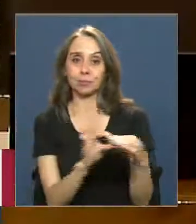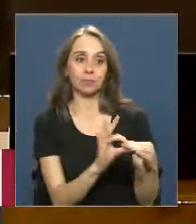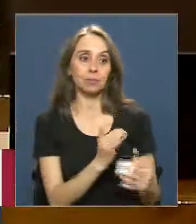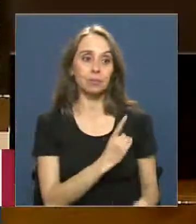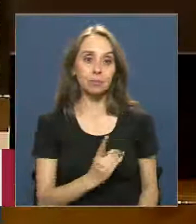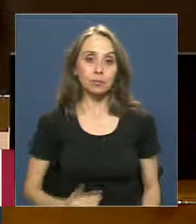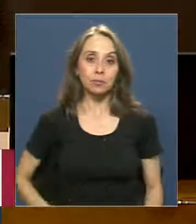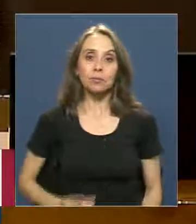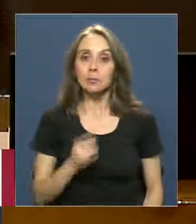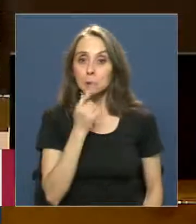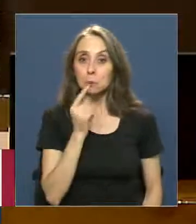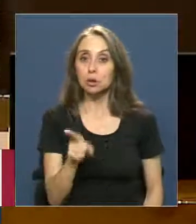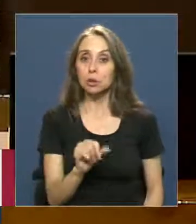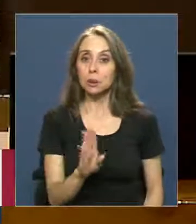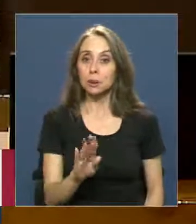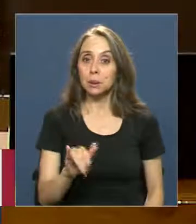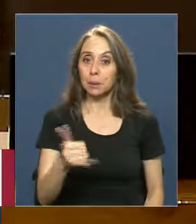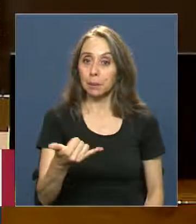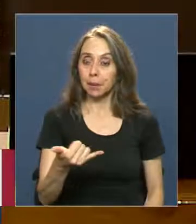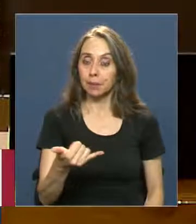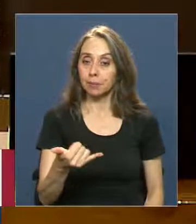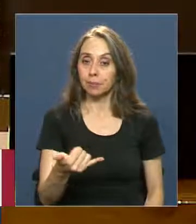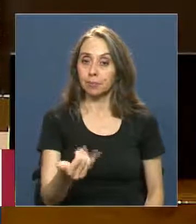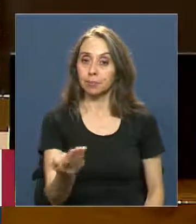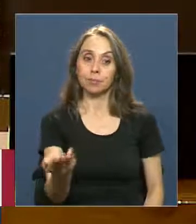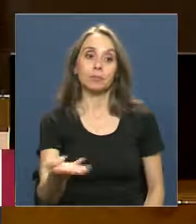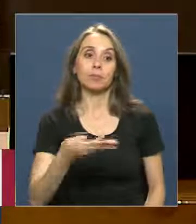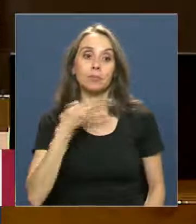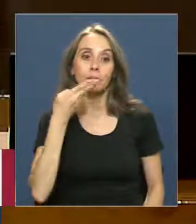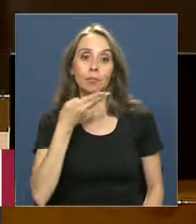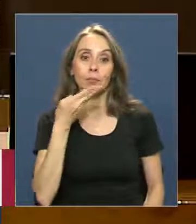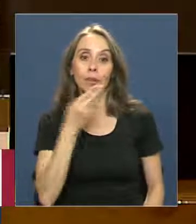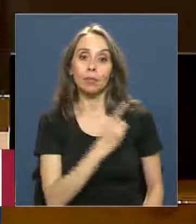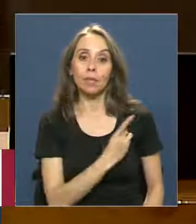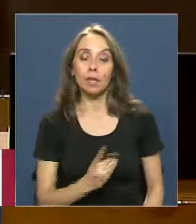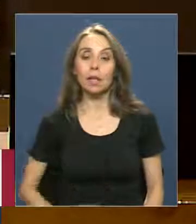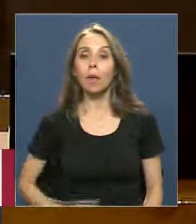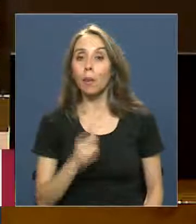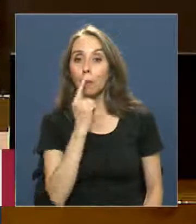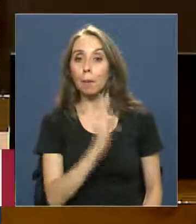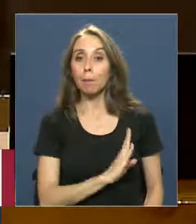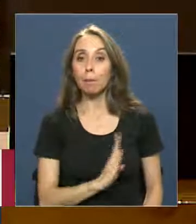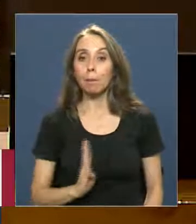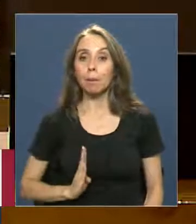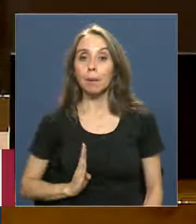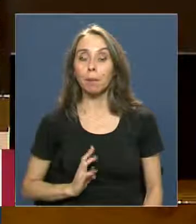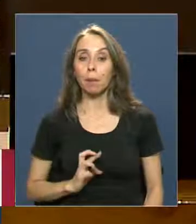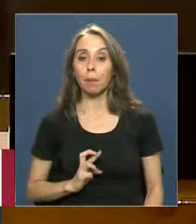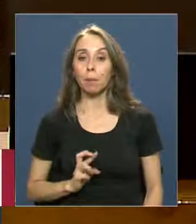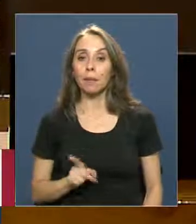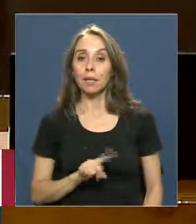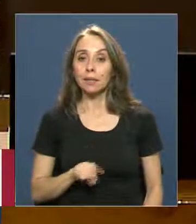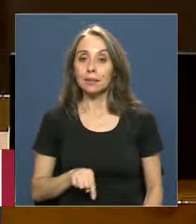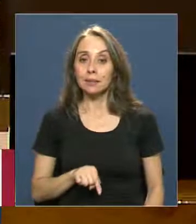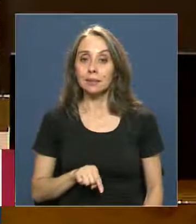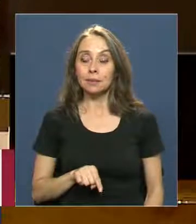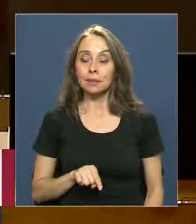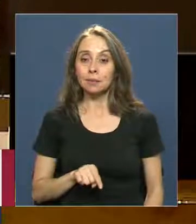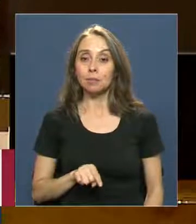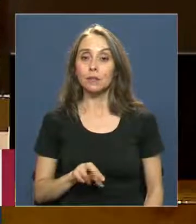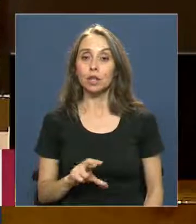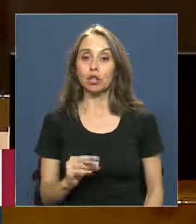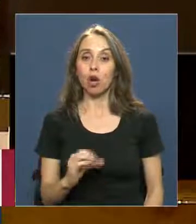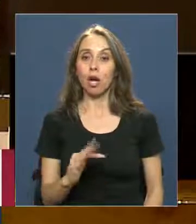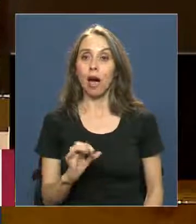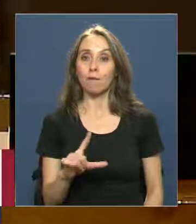diputado Sabaj. De inmediato le entrego el uso de la palabra al honorable diputado integrante del Comité del Partido Socialista, don Luis